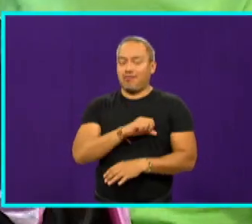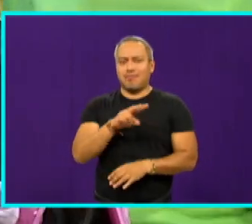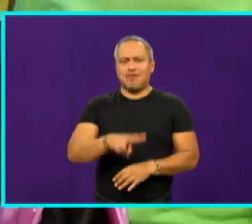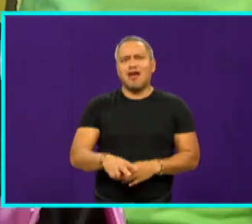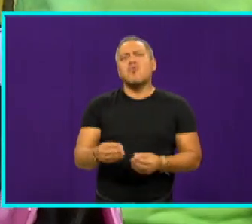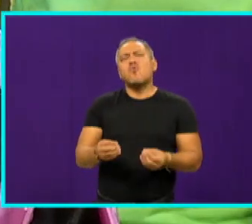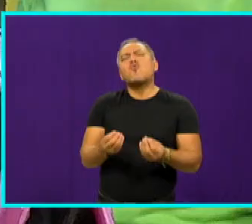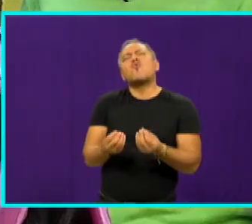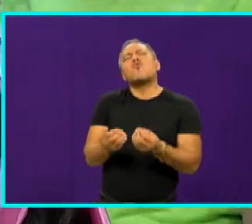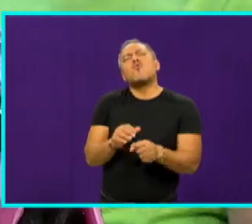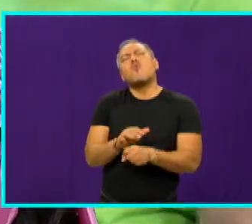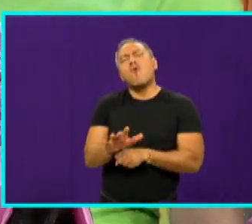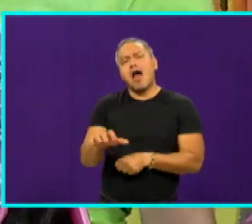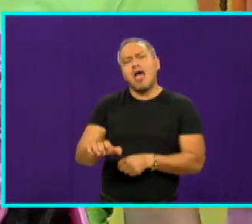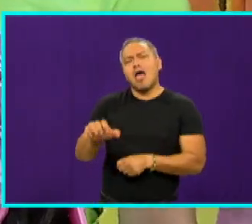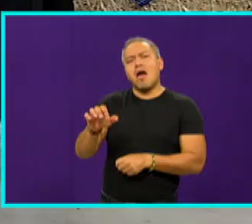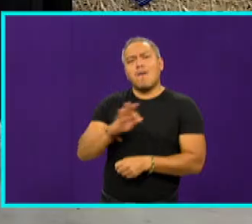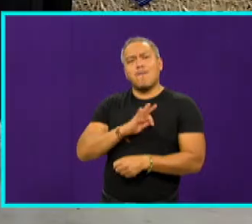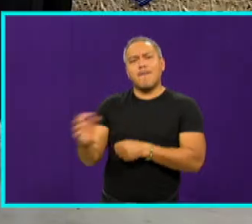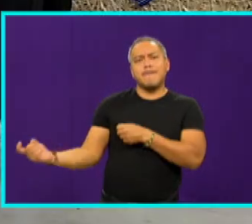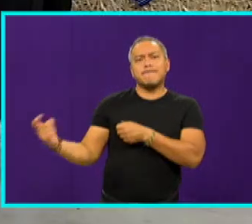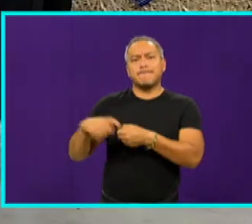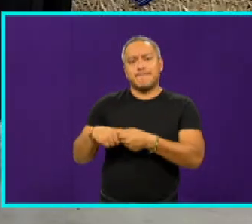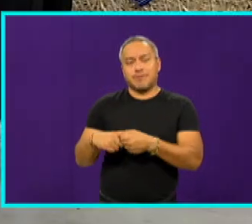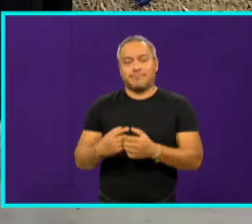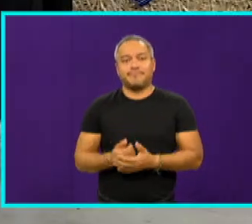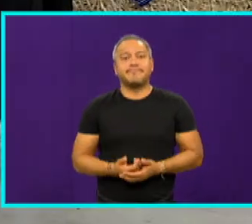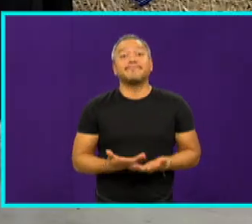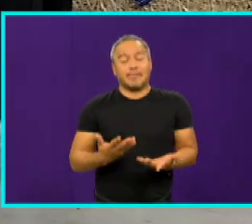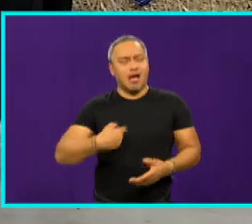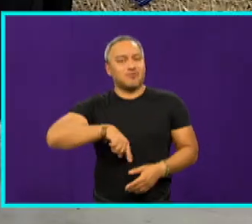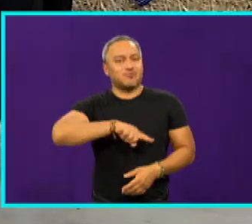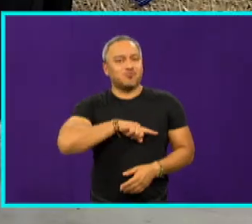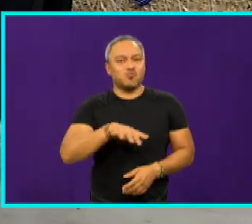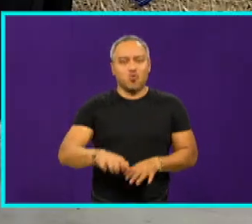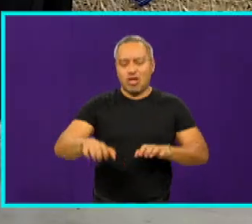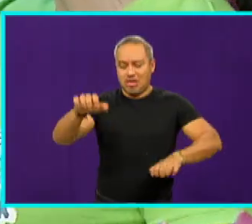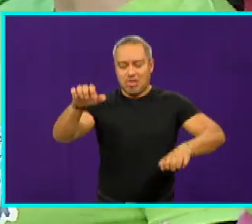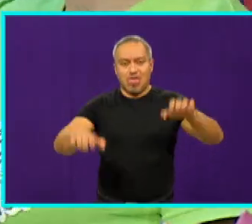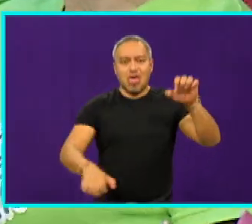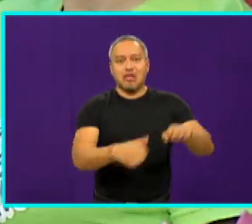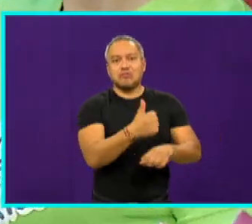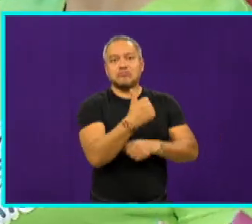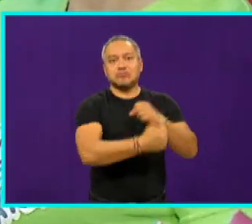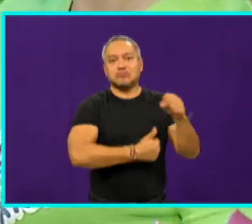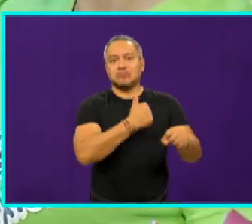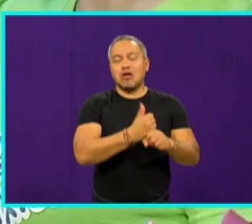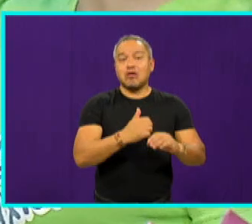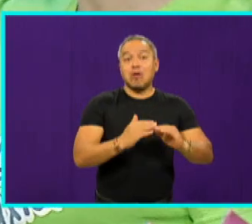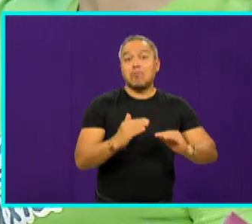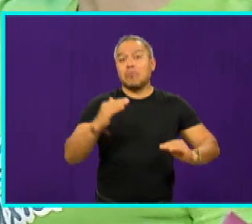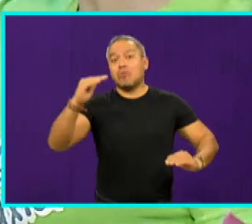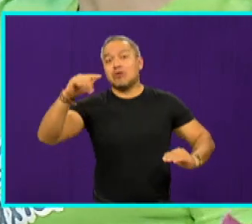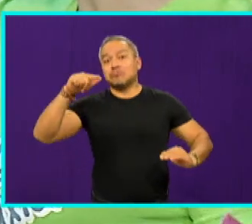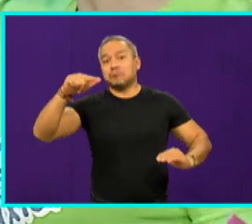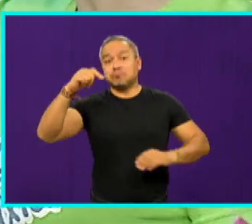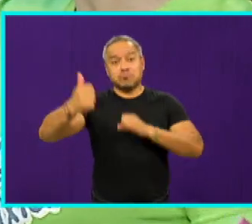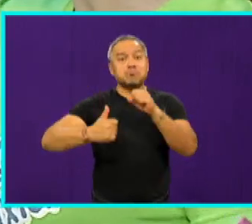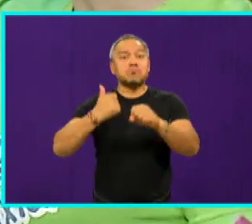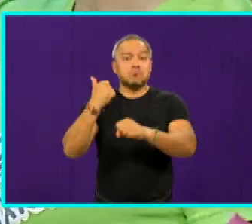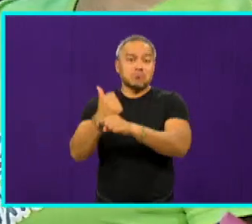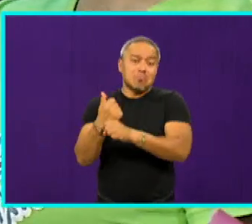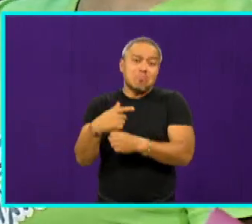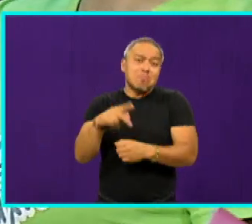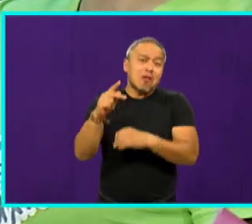pueden integrar a el ballet, por favor. Bueno, ahorita tenemos edades de 6 años hasta los 17 años. En realidad nosotros